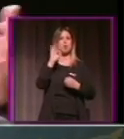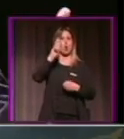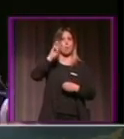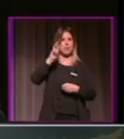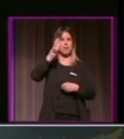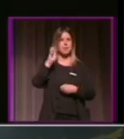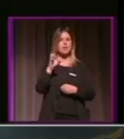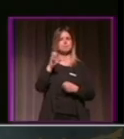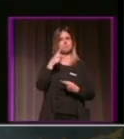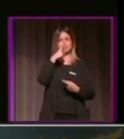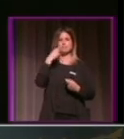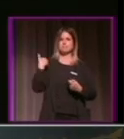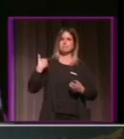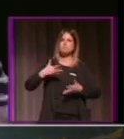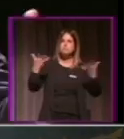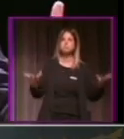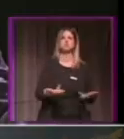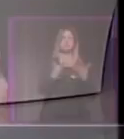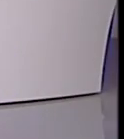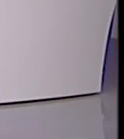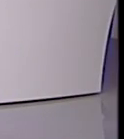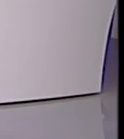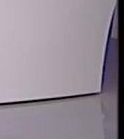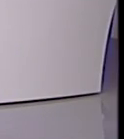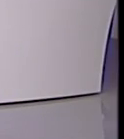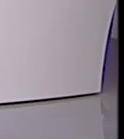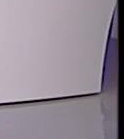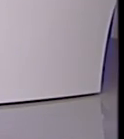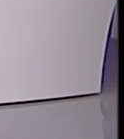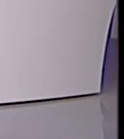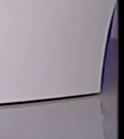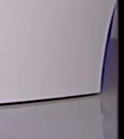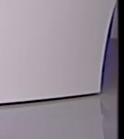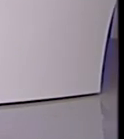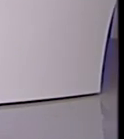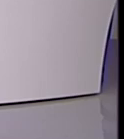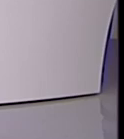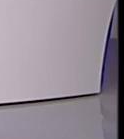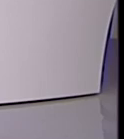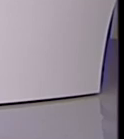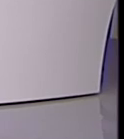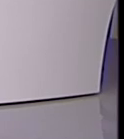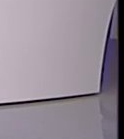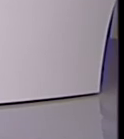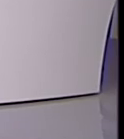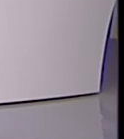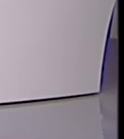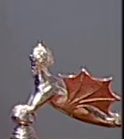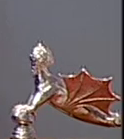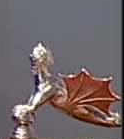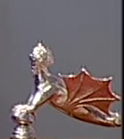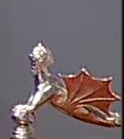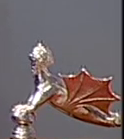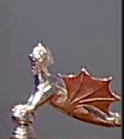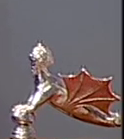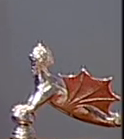más actualidad en nuestra Semana Santa volviendo con Federación pues como todos sabéis como todos